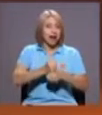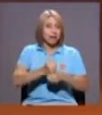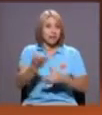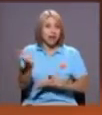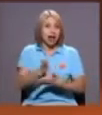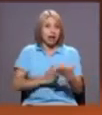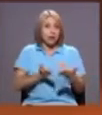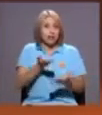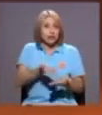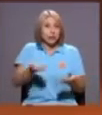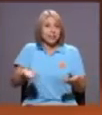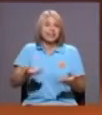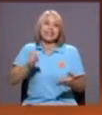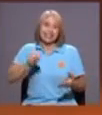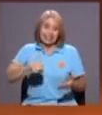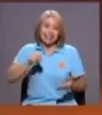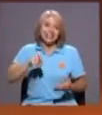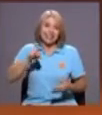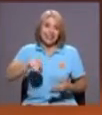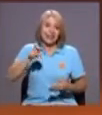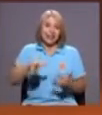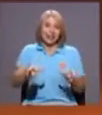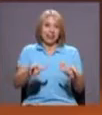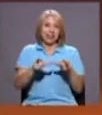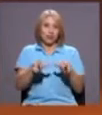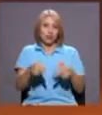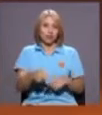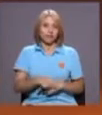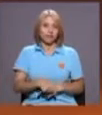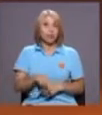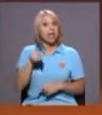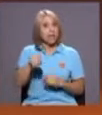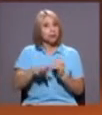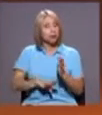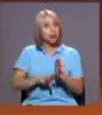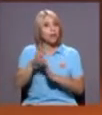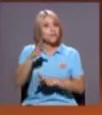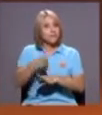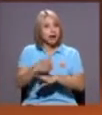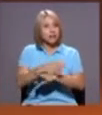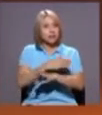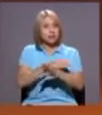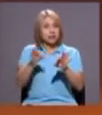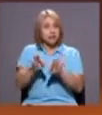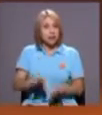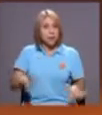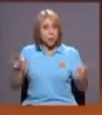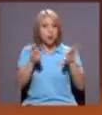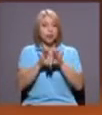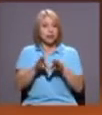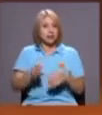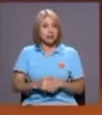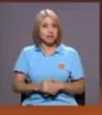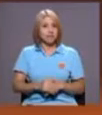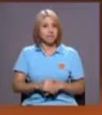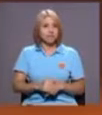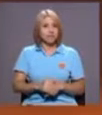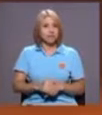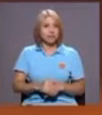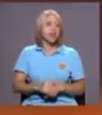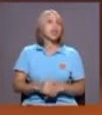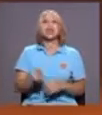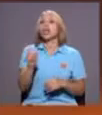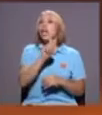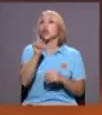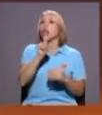algunas tareas que sí se requiere el título. Creo que eso es un avance importante, que no desmejora la